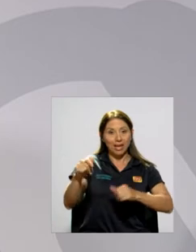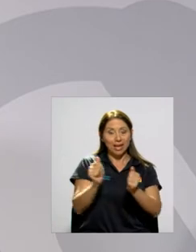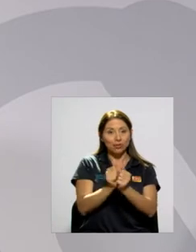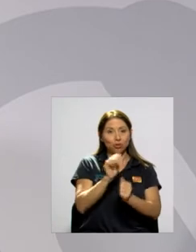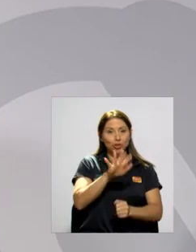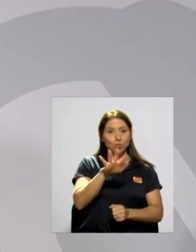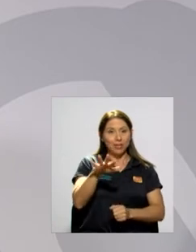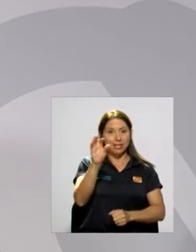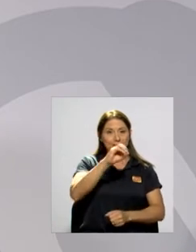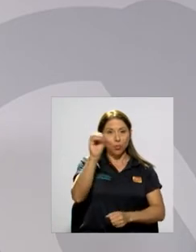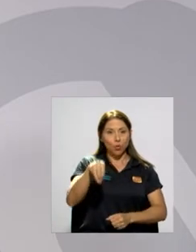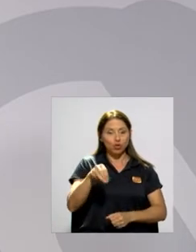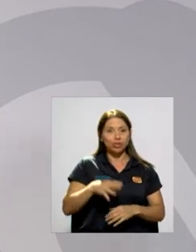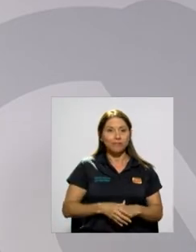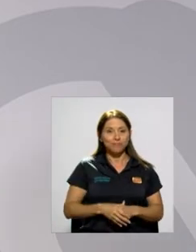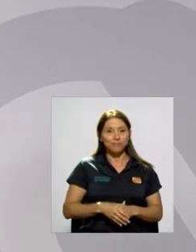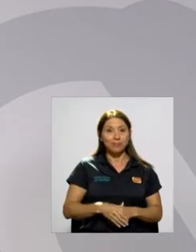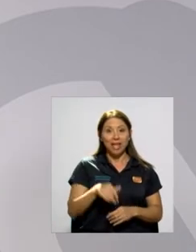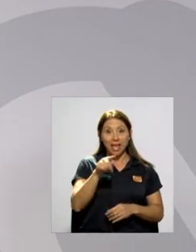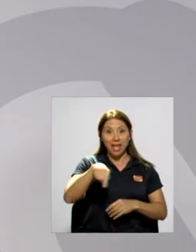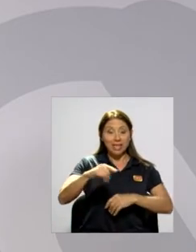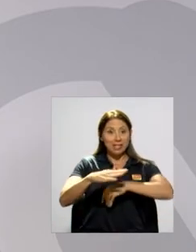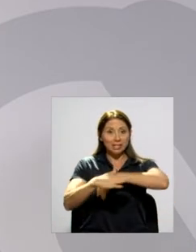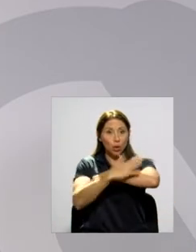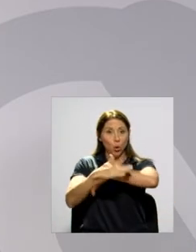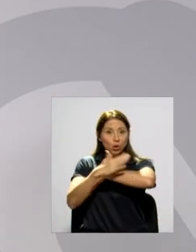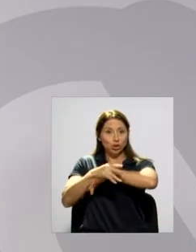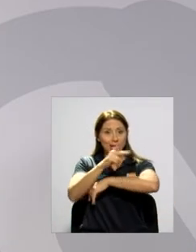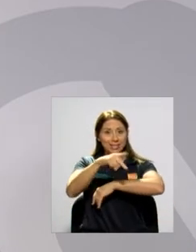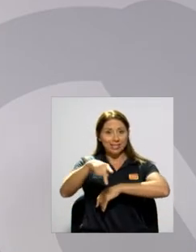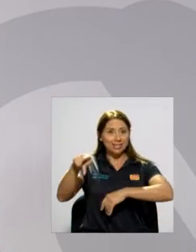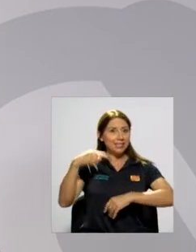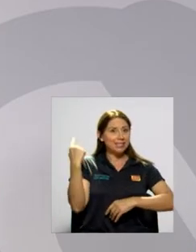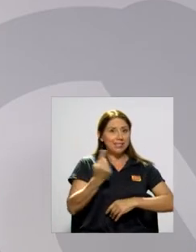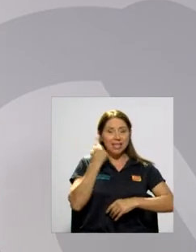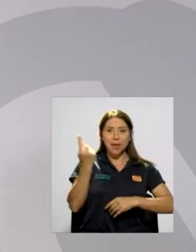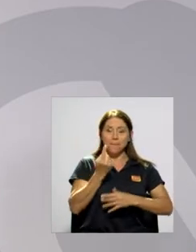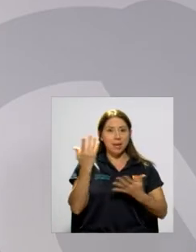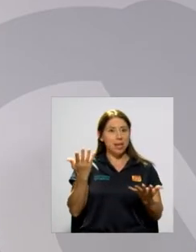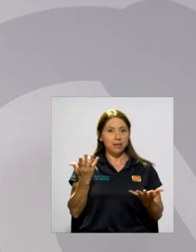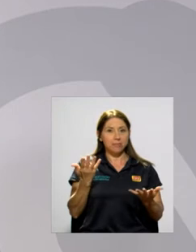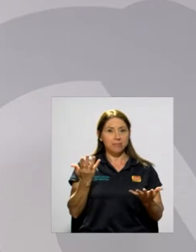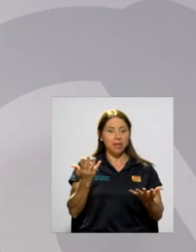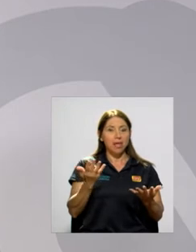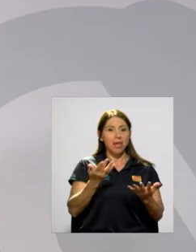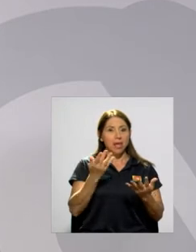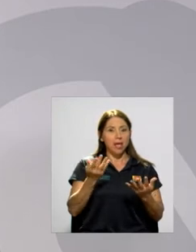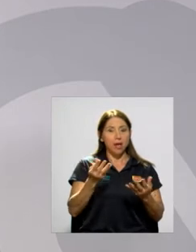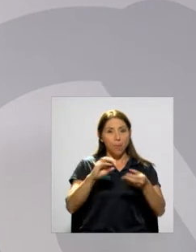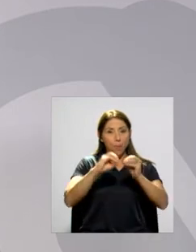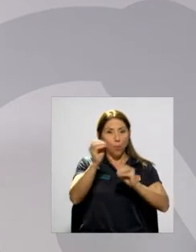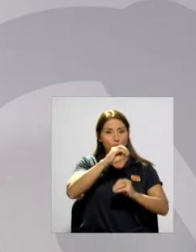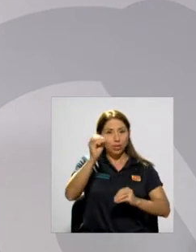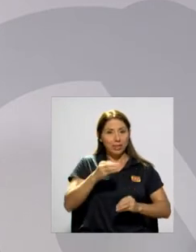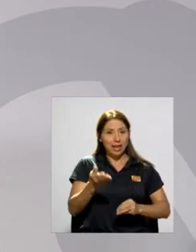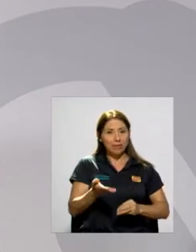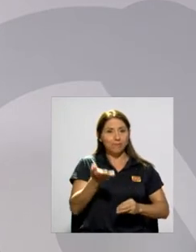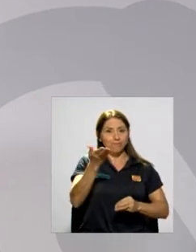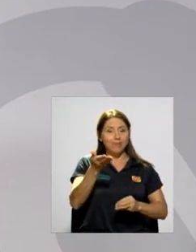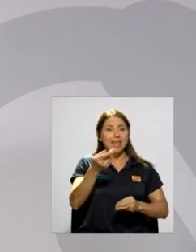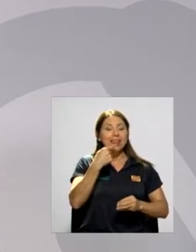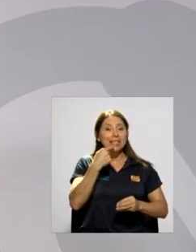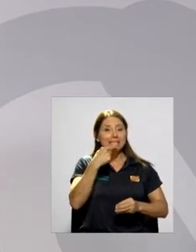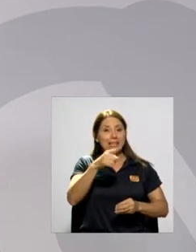55. Esas costas y levantaron siempre la mano para decir que ahí hay una condición de